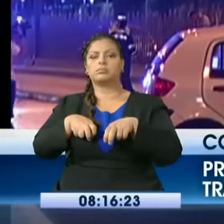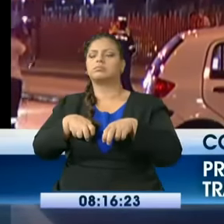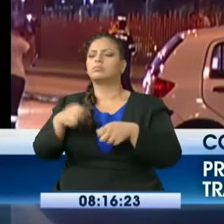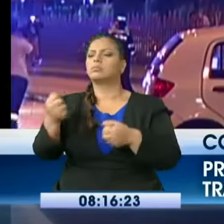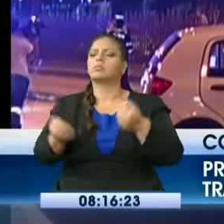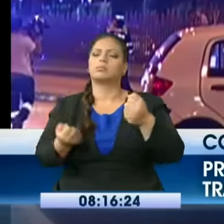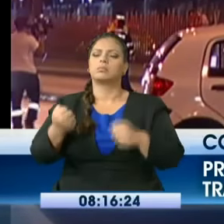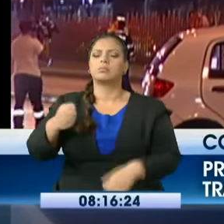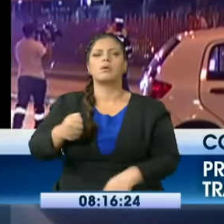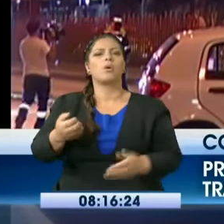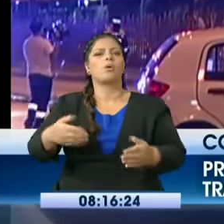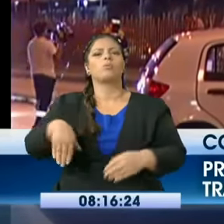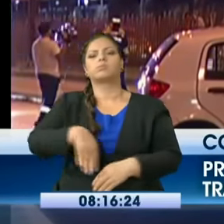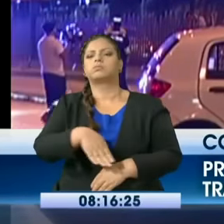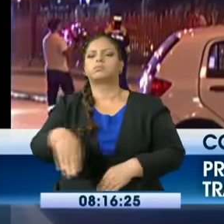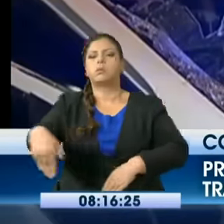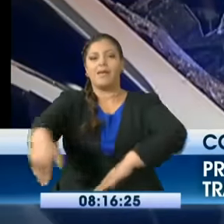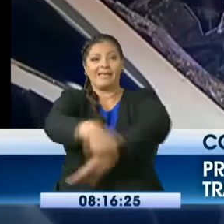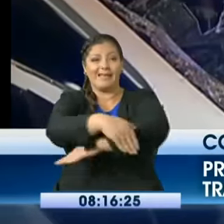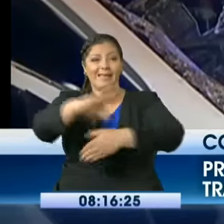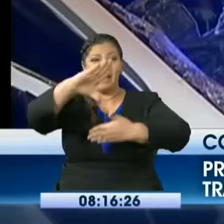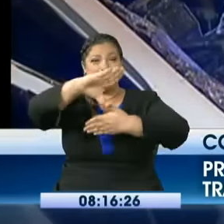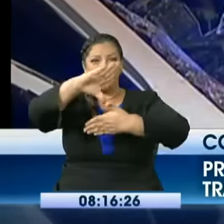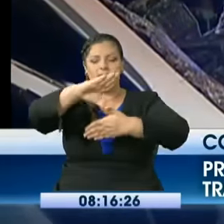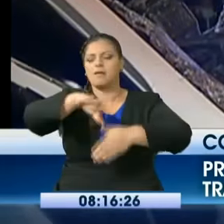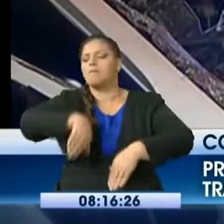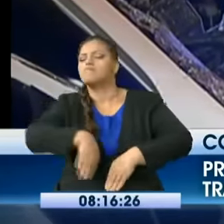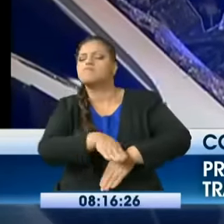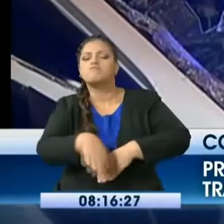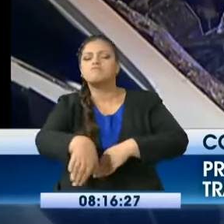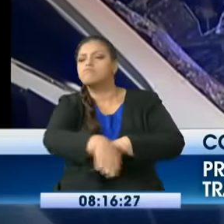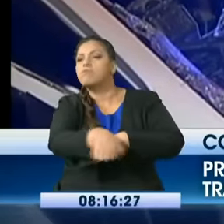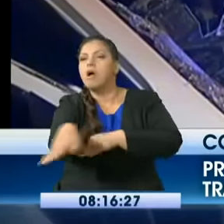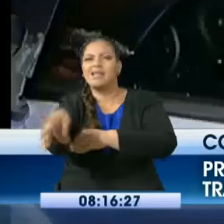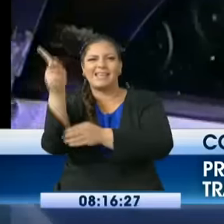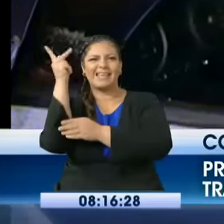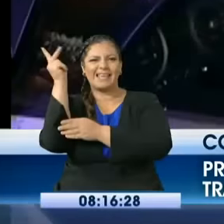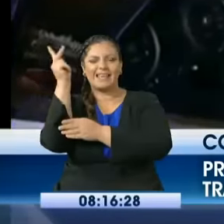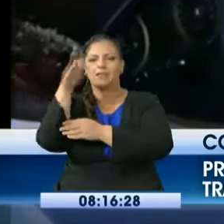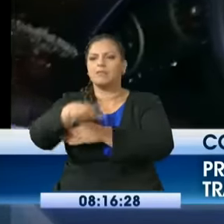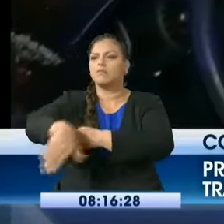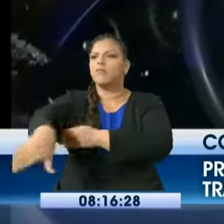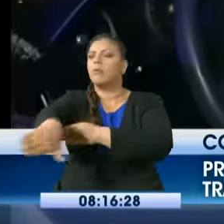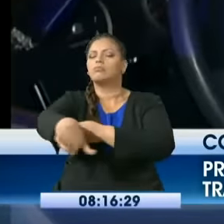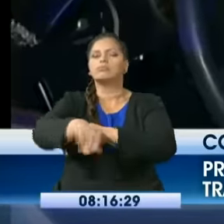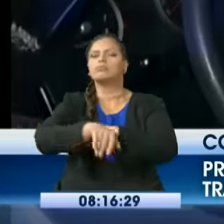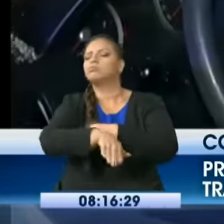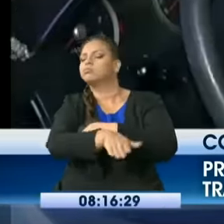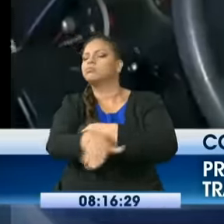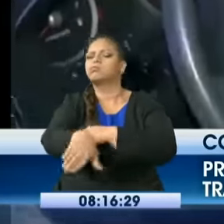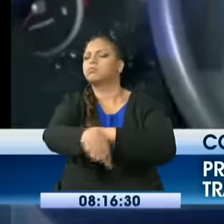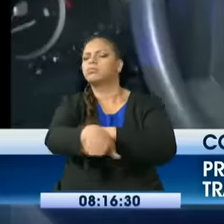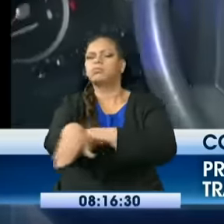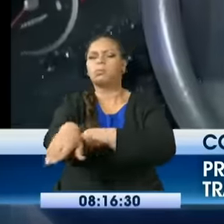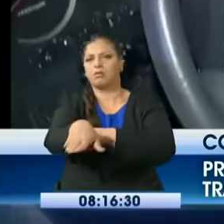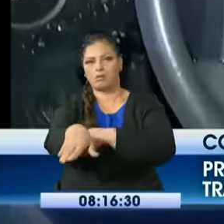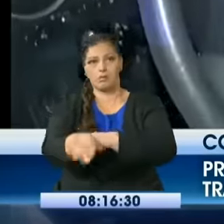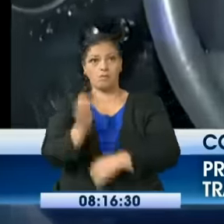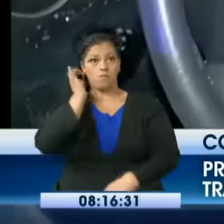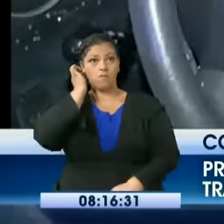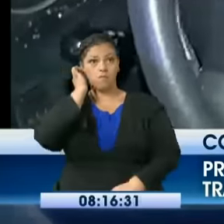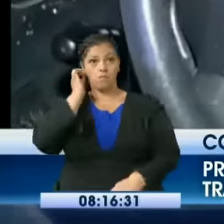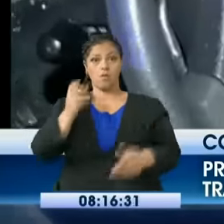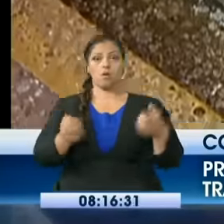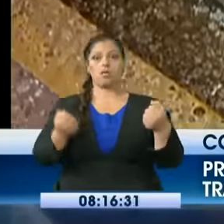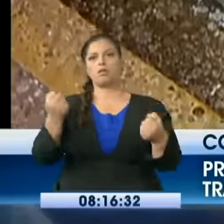las Américas a la altura de la Ciudadela Kennedy, en el norte de Guayaquil. Al parecer, la conductora se